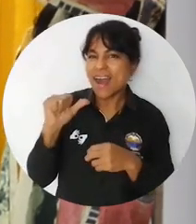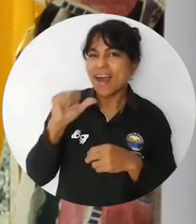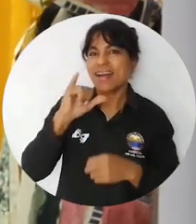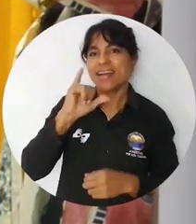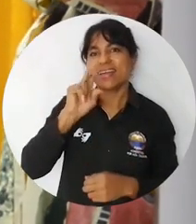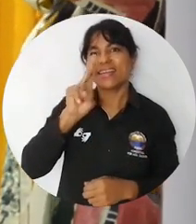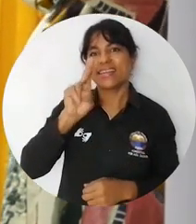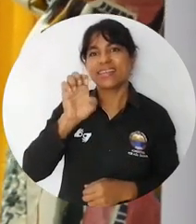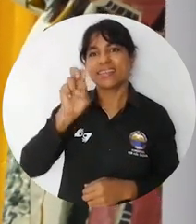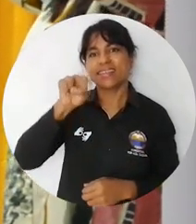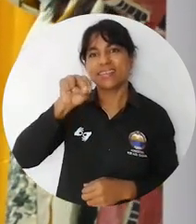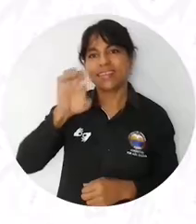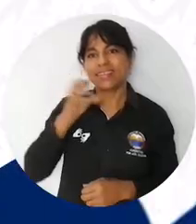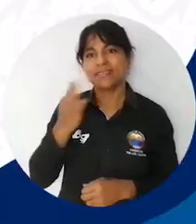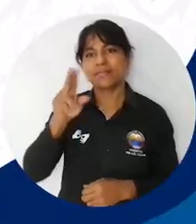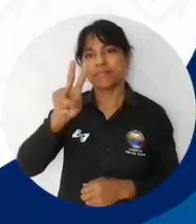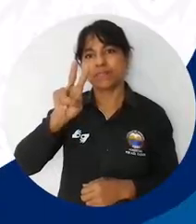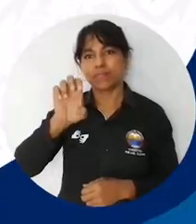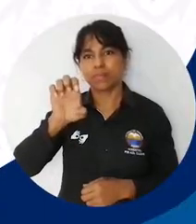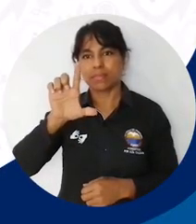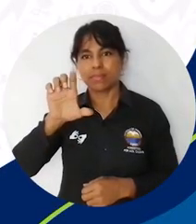doctora Irene Vélez Torres.